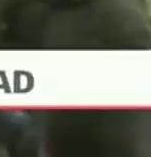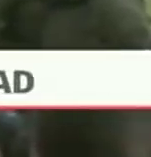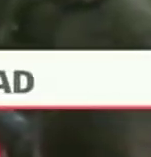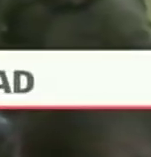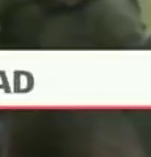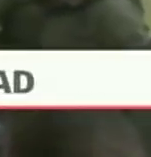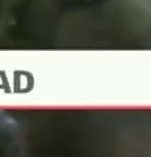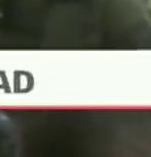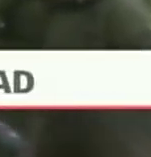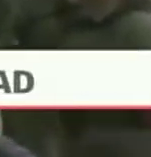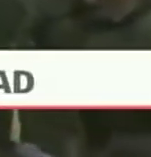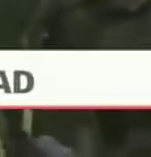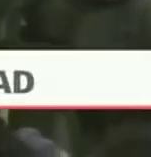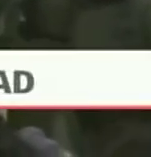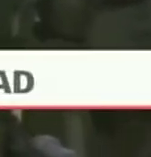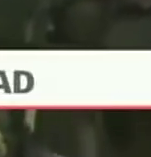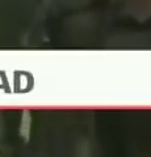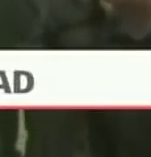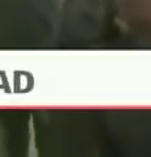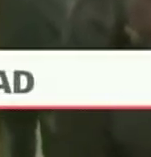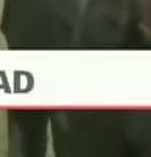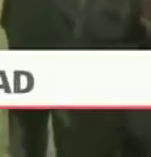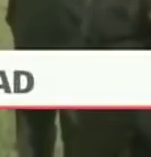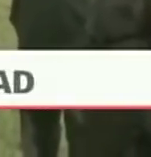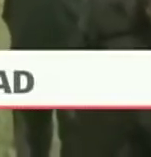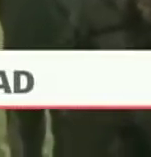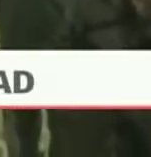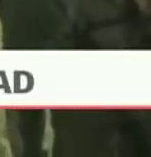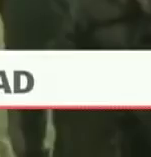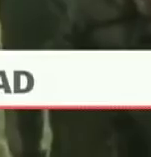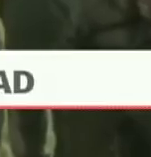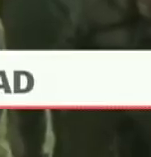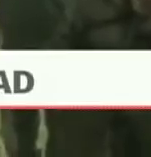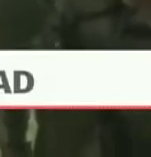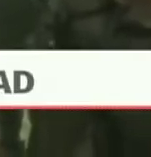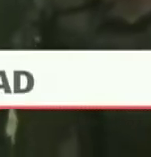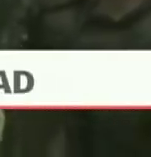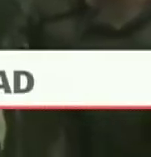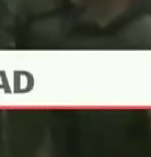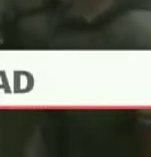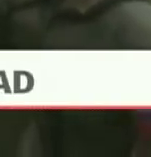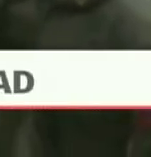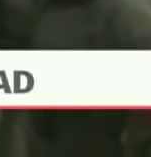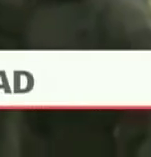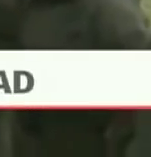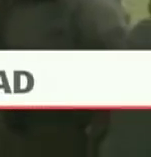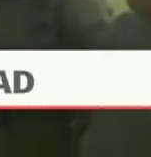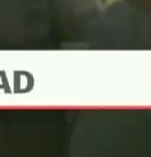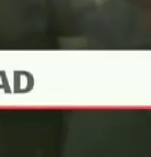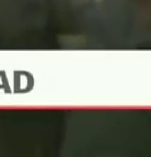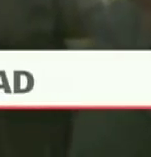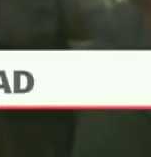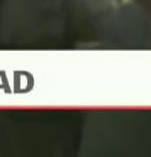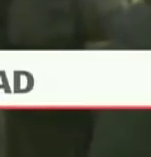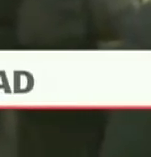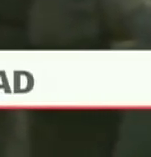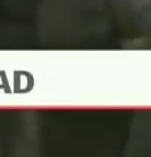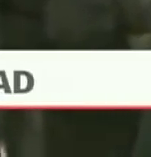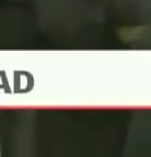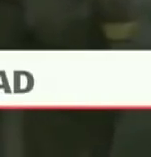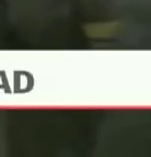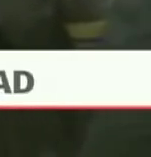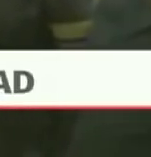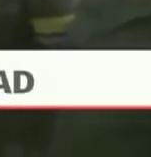los comandantes de las unidades tácticas de la SODI Carabobo y los honores correspondientes por su alta investidura y sobre todo